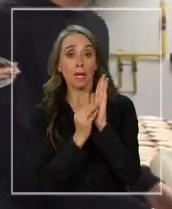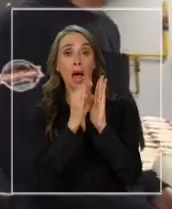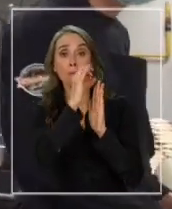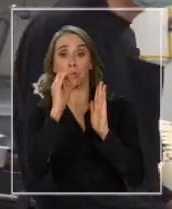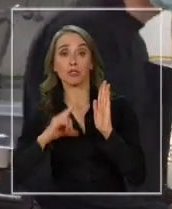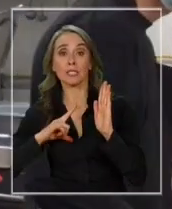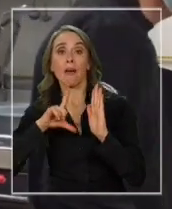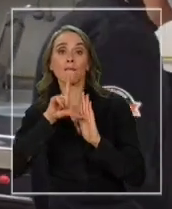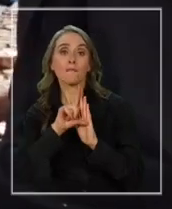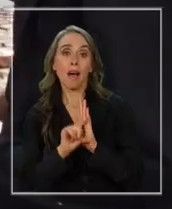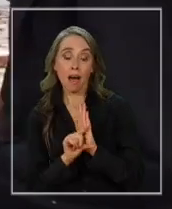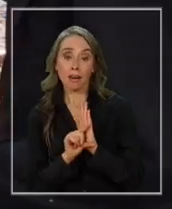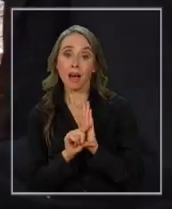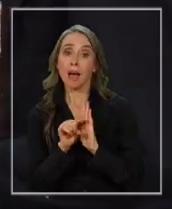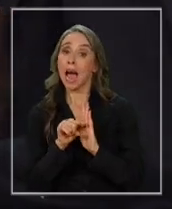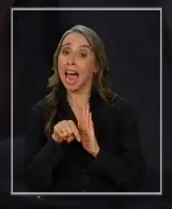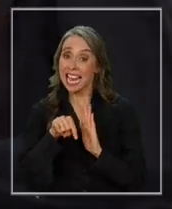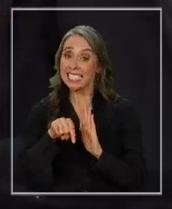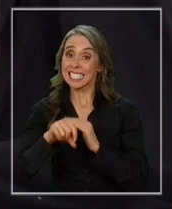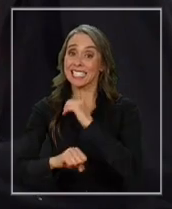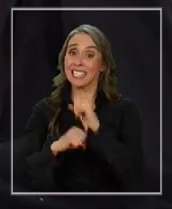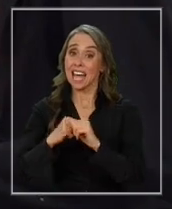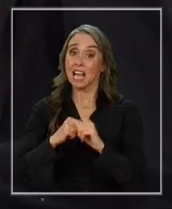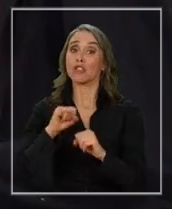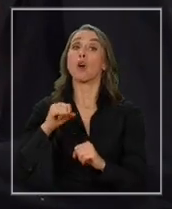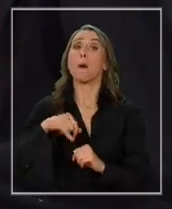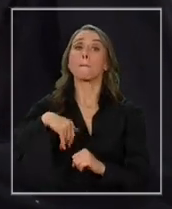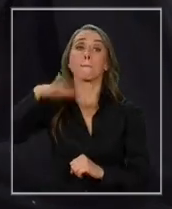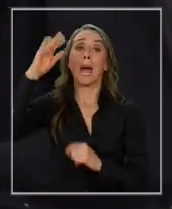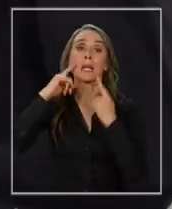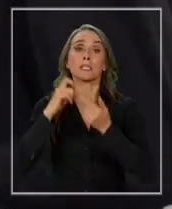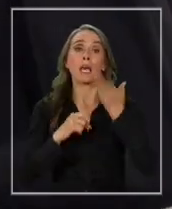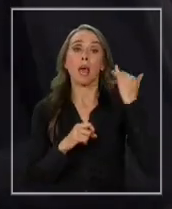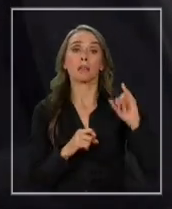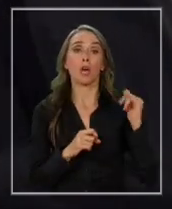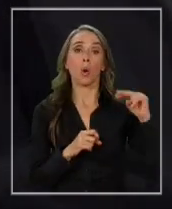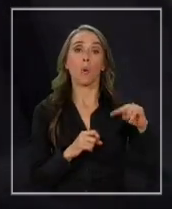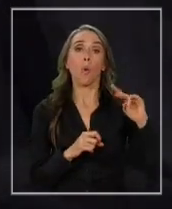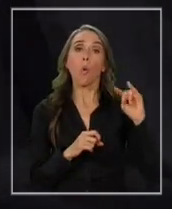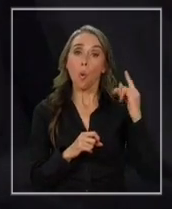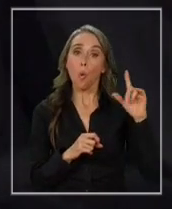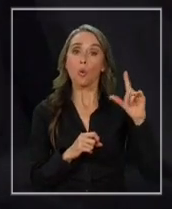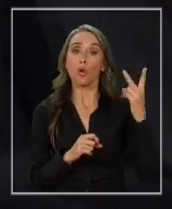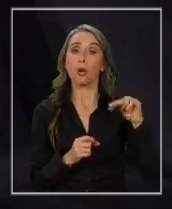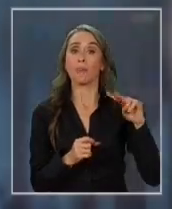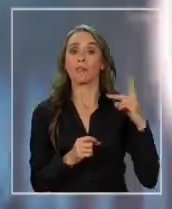desempleo, que por ahora es la más alta desde julio del año 2021.